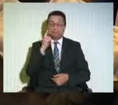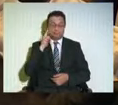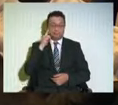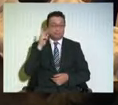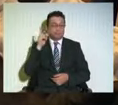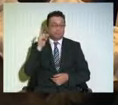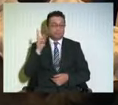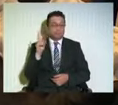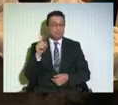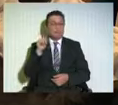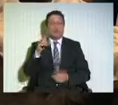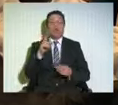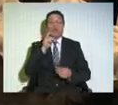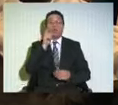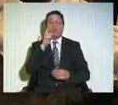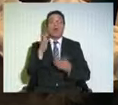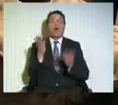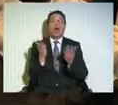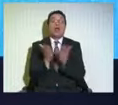el colegio?